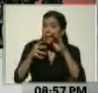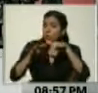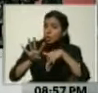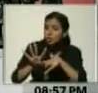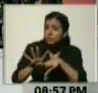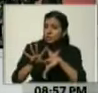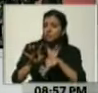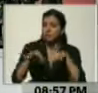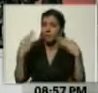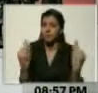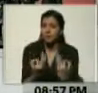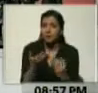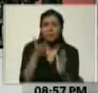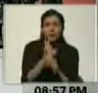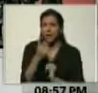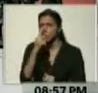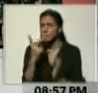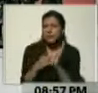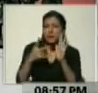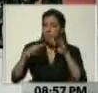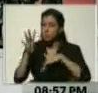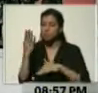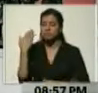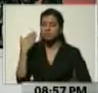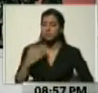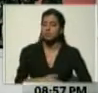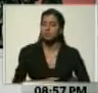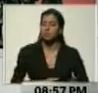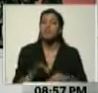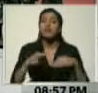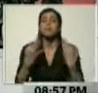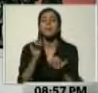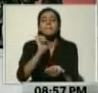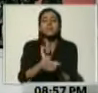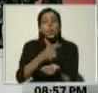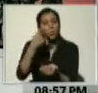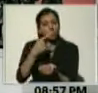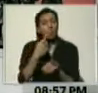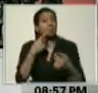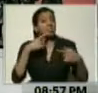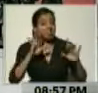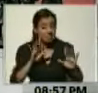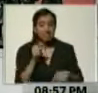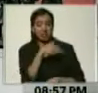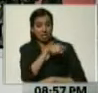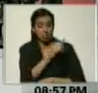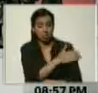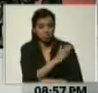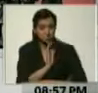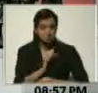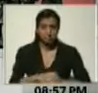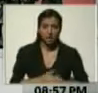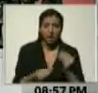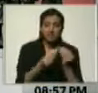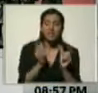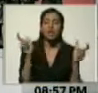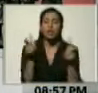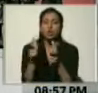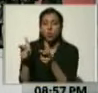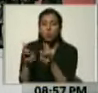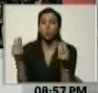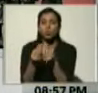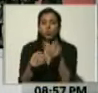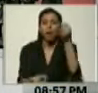Familiares de las víctimas de los sucesos de febrero de 2014. Familiares de los presos políticos, según ellos. Se realizaron reuniones con